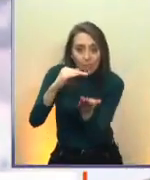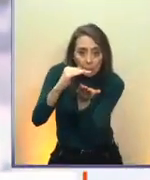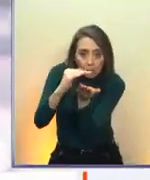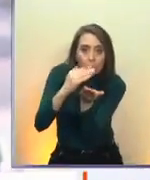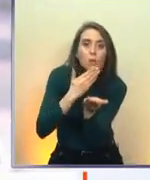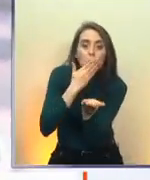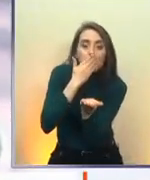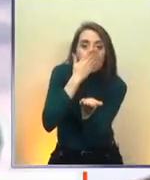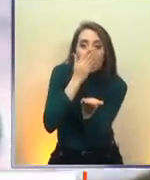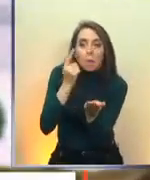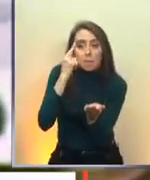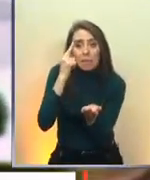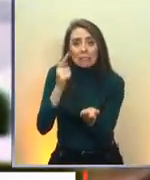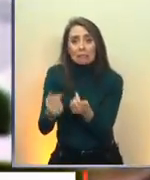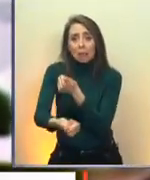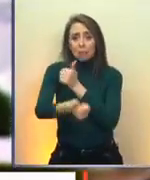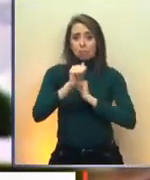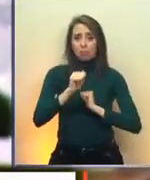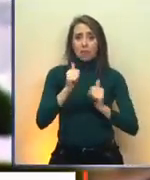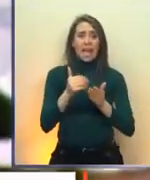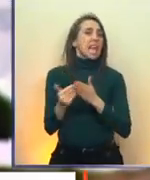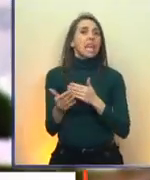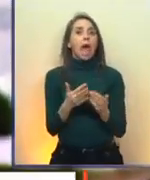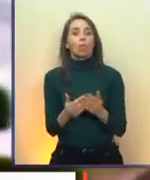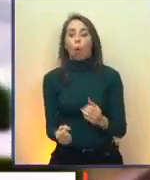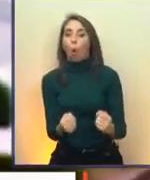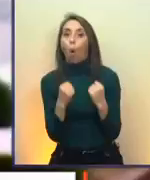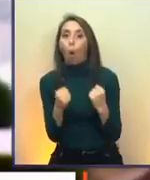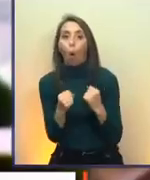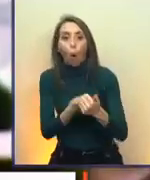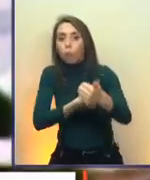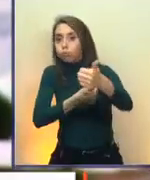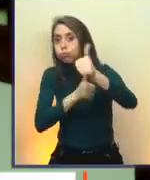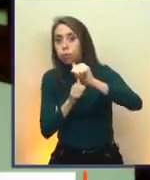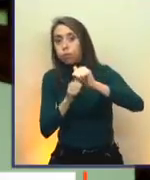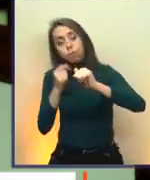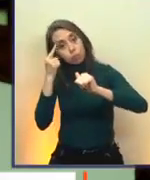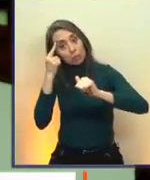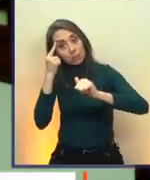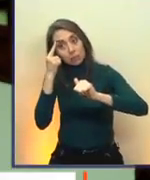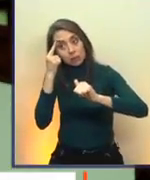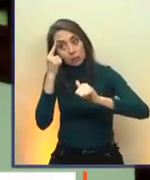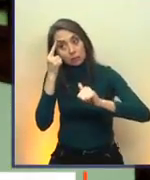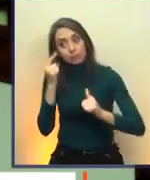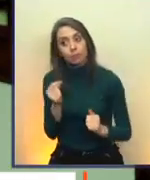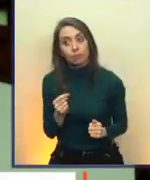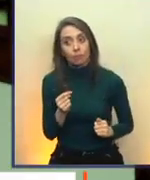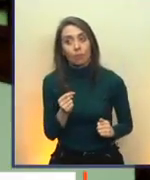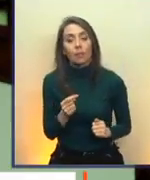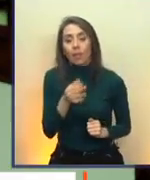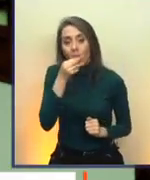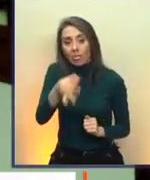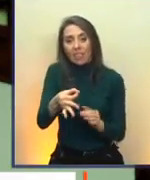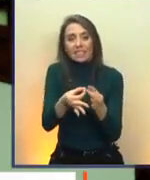de flaquear frente a la naturaleza hostil, fuerte, porque bien dice el